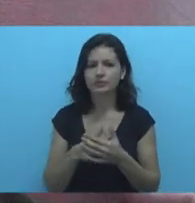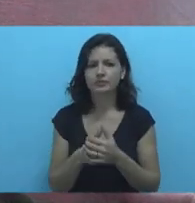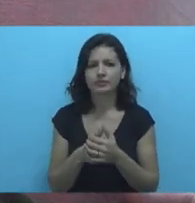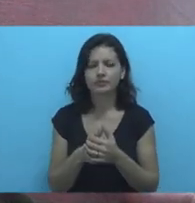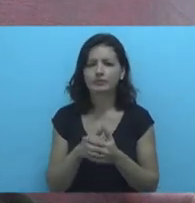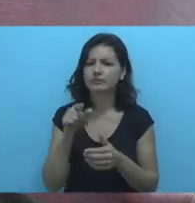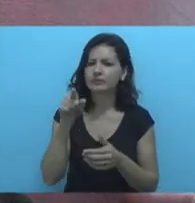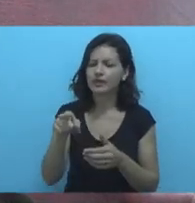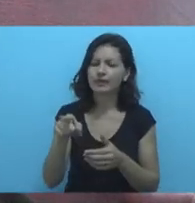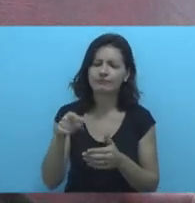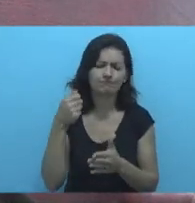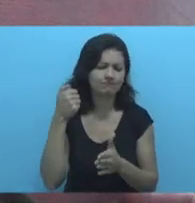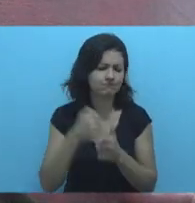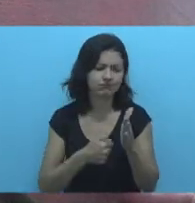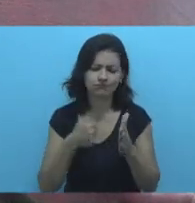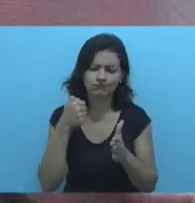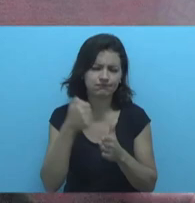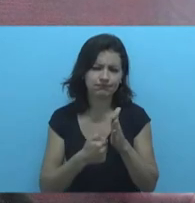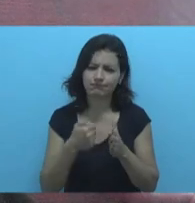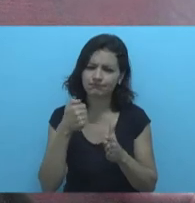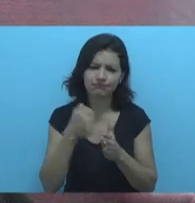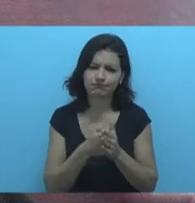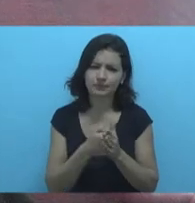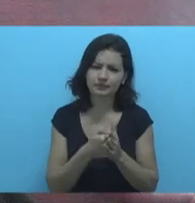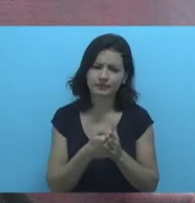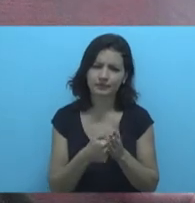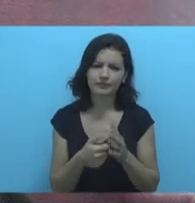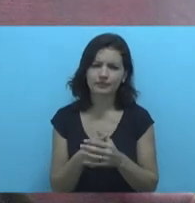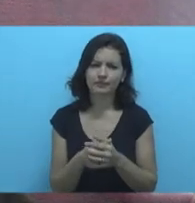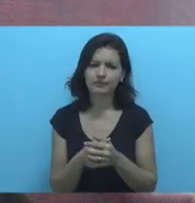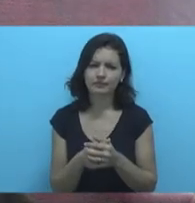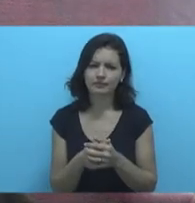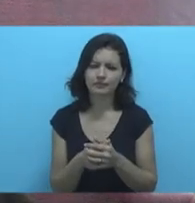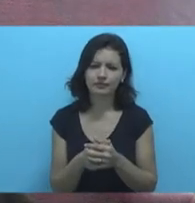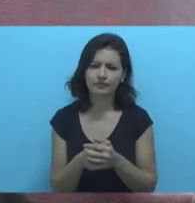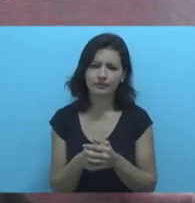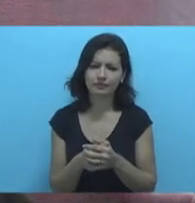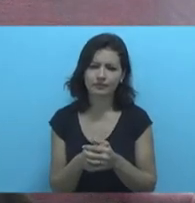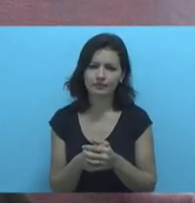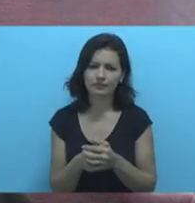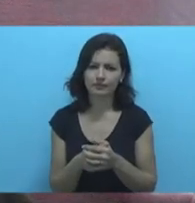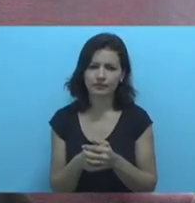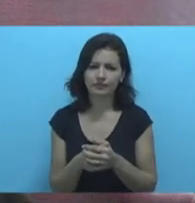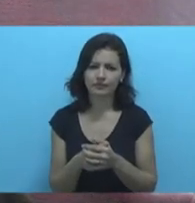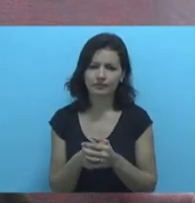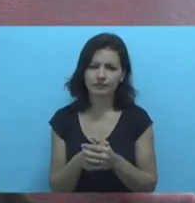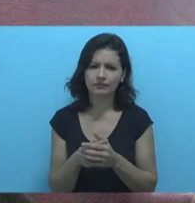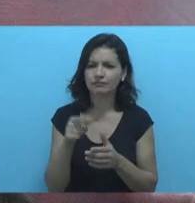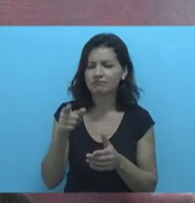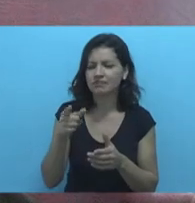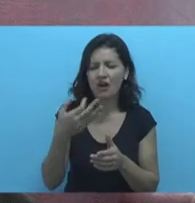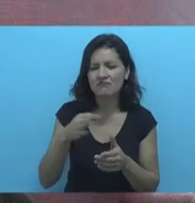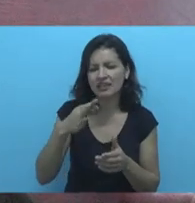Miguel dio todo lo que pudo, y hay un dicho que dice que el que da todo lo que puede no tiene obligación de dar